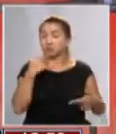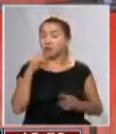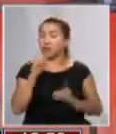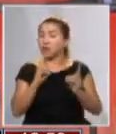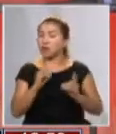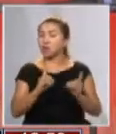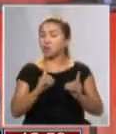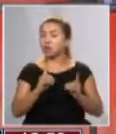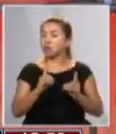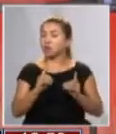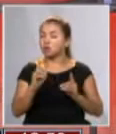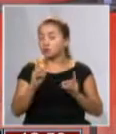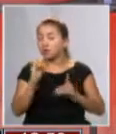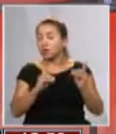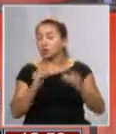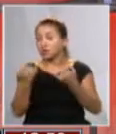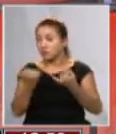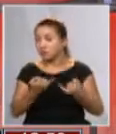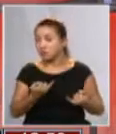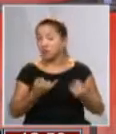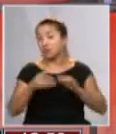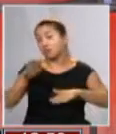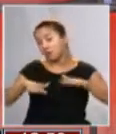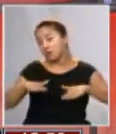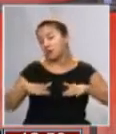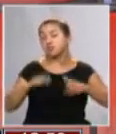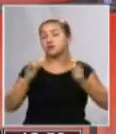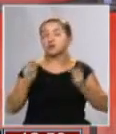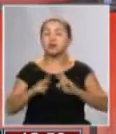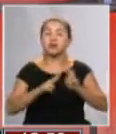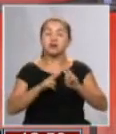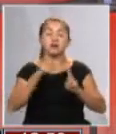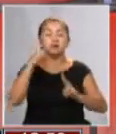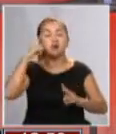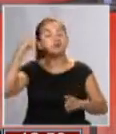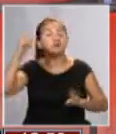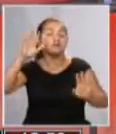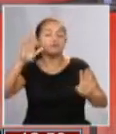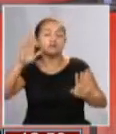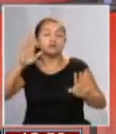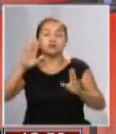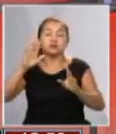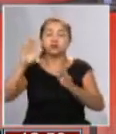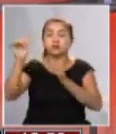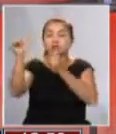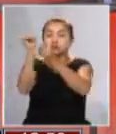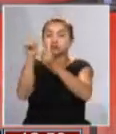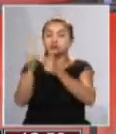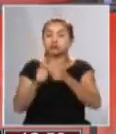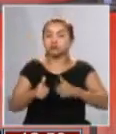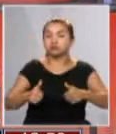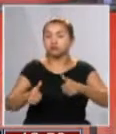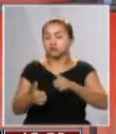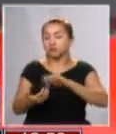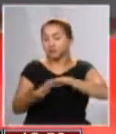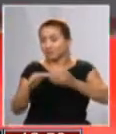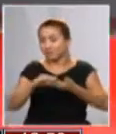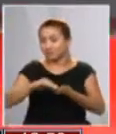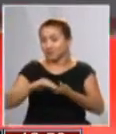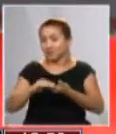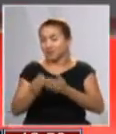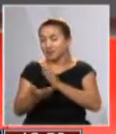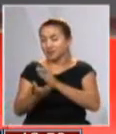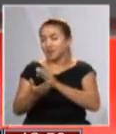de información, podría establecerse alguna hipótesis de coautoría o complicidad. Perfecto.